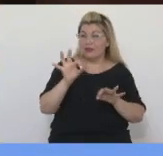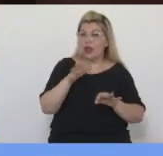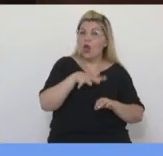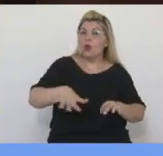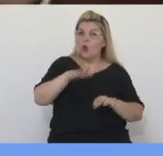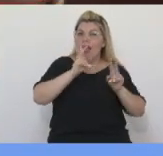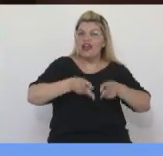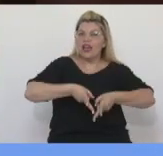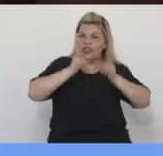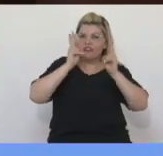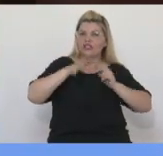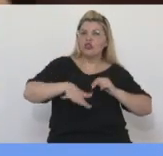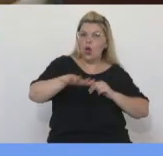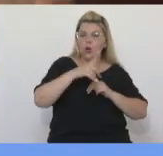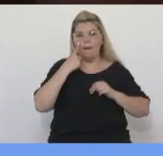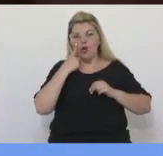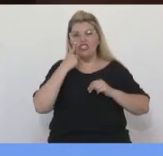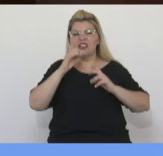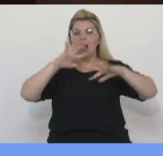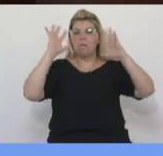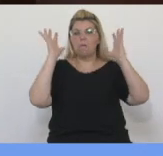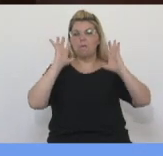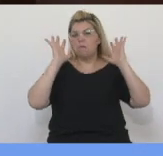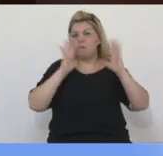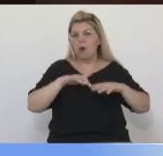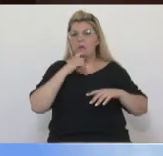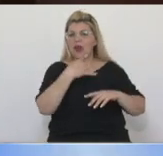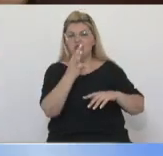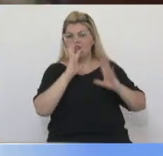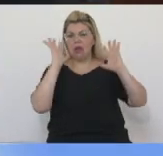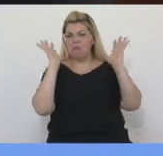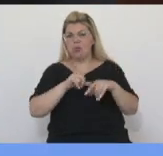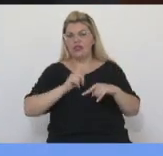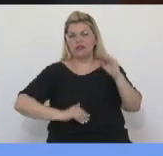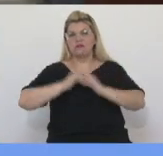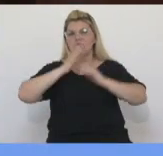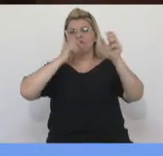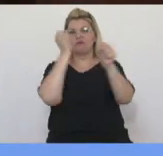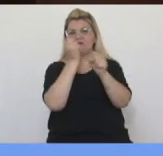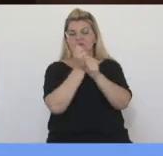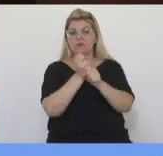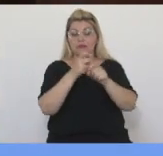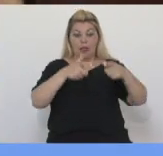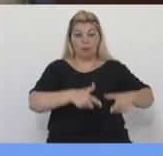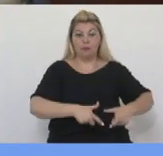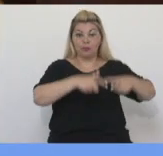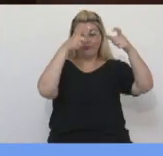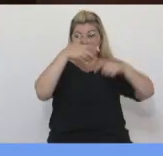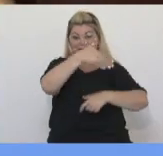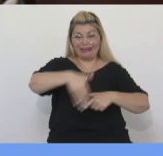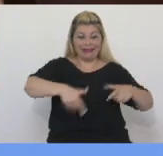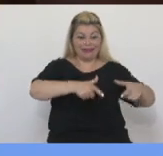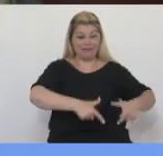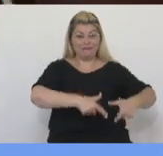municipales tirando los abajo y haciendo obras están pintando cada poste de